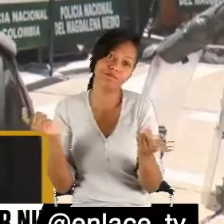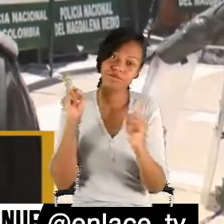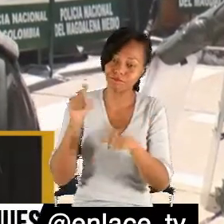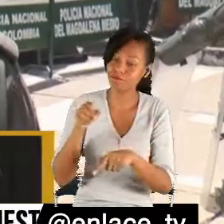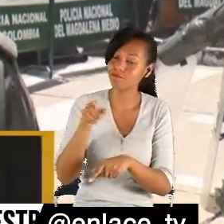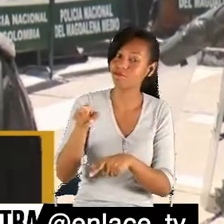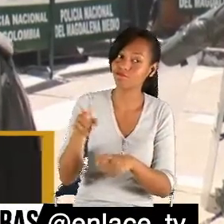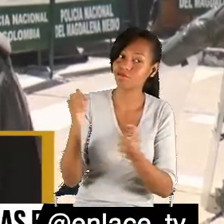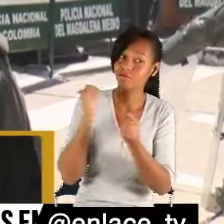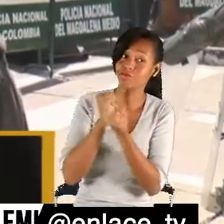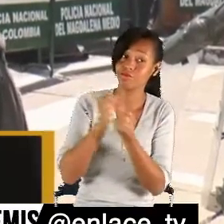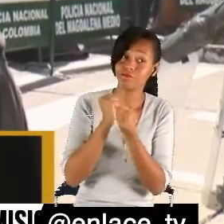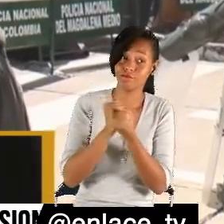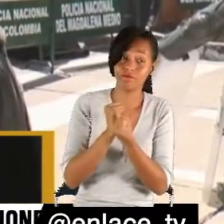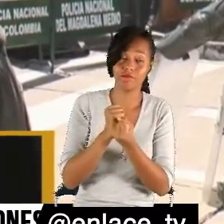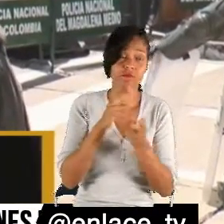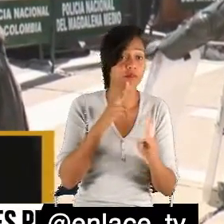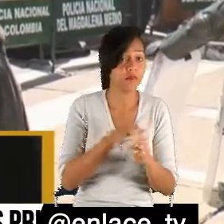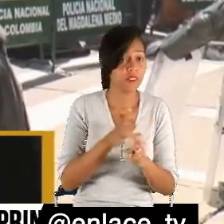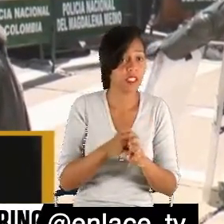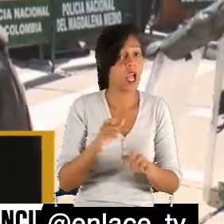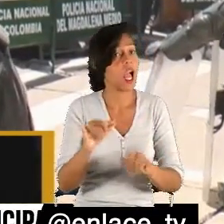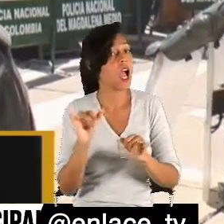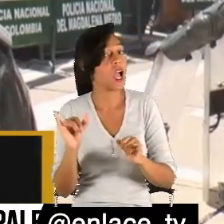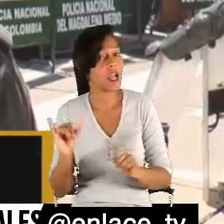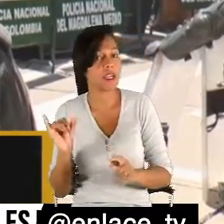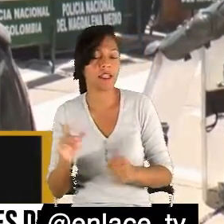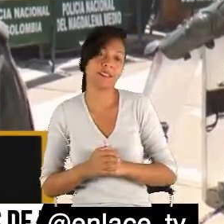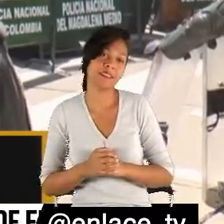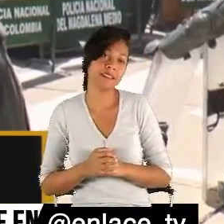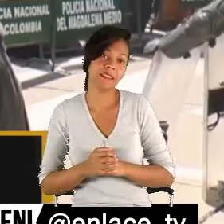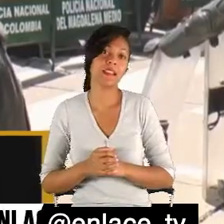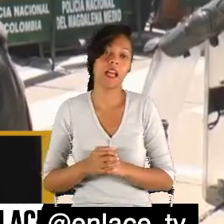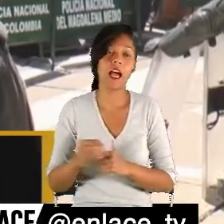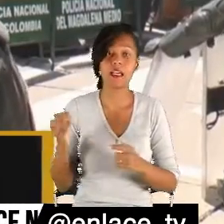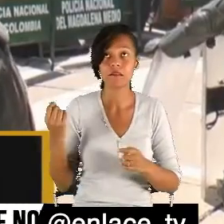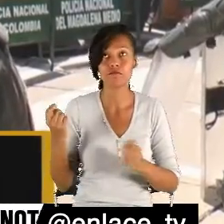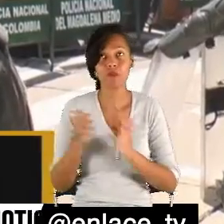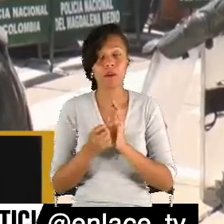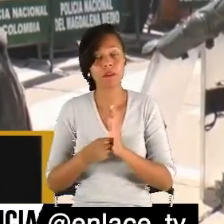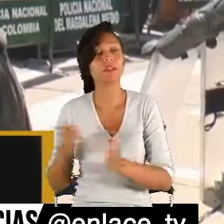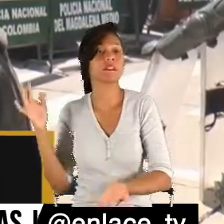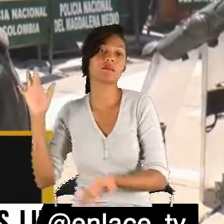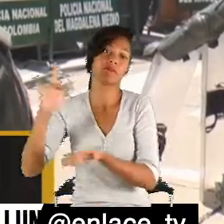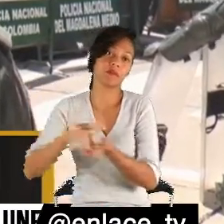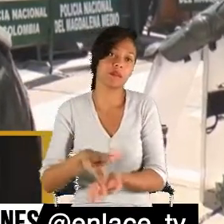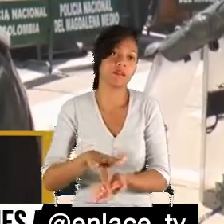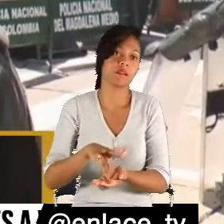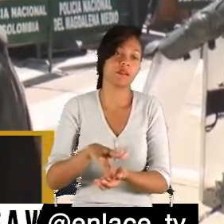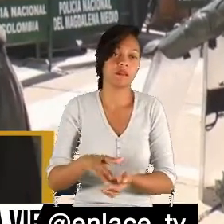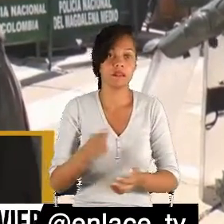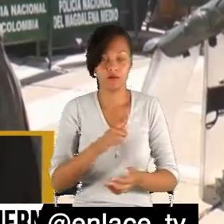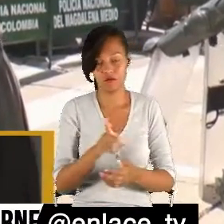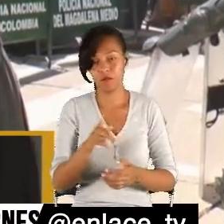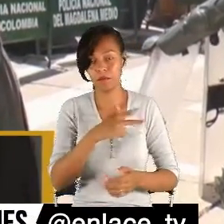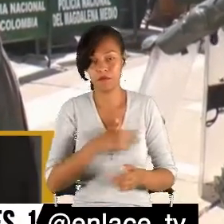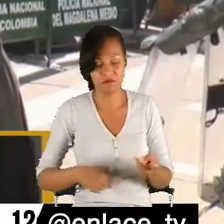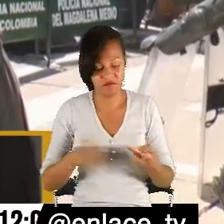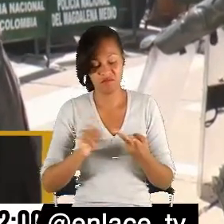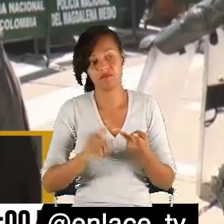aptas para tener esas personas hemos recibido la visita por parte de la personería municipal por parte de la administración municipal